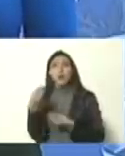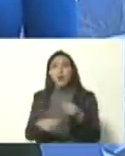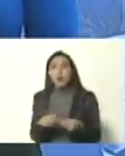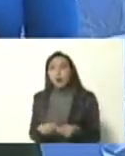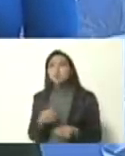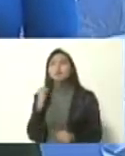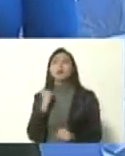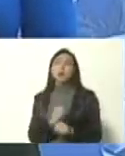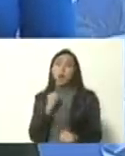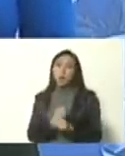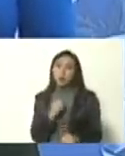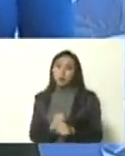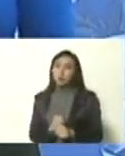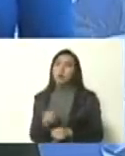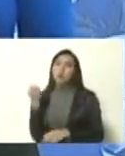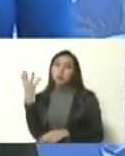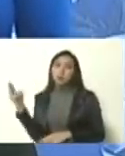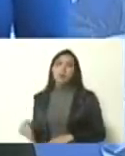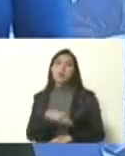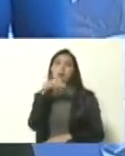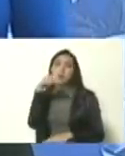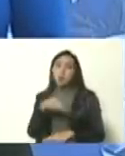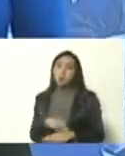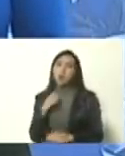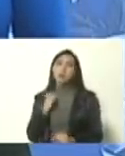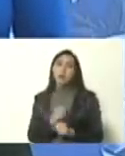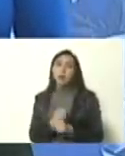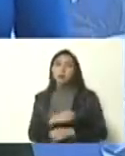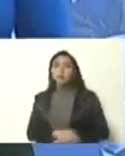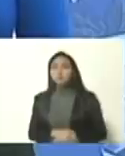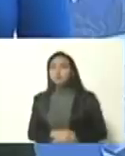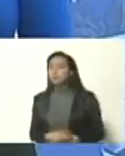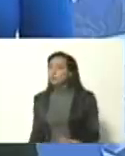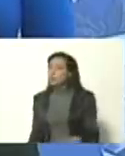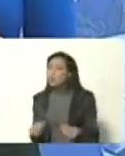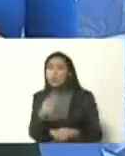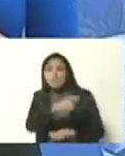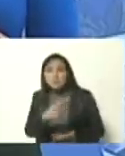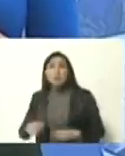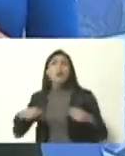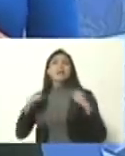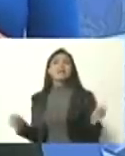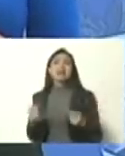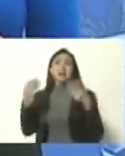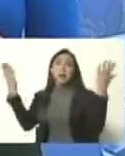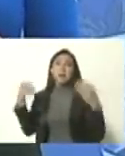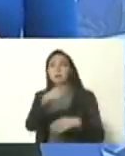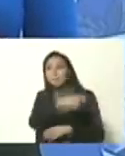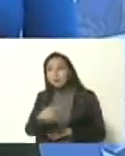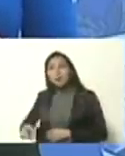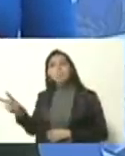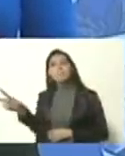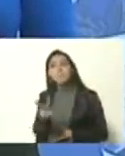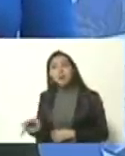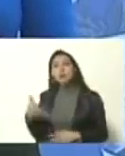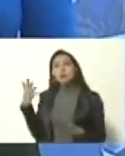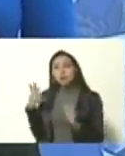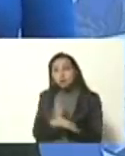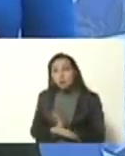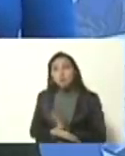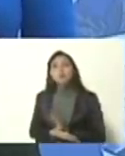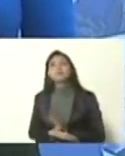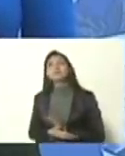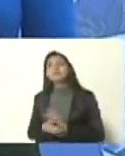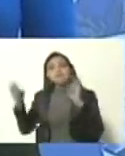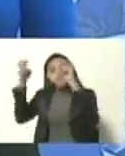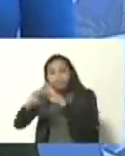esta como su fuente legislativa. Definitivamente muchas vidas se han salvado de venezolanas y venezolanos tras la desarticulación